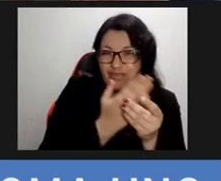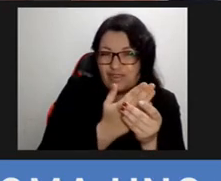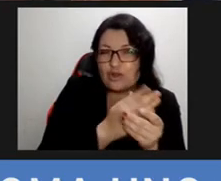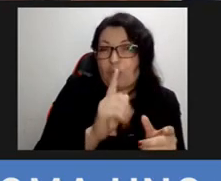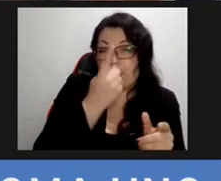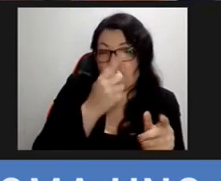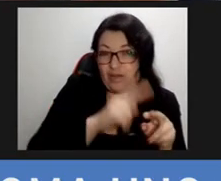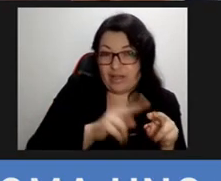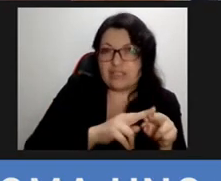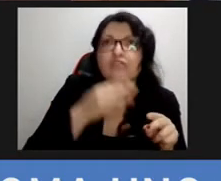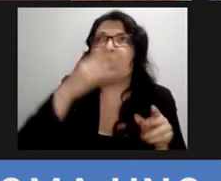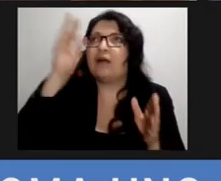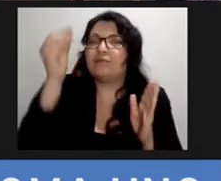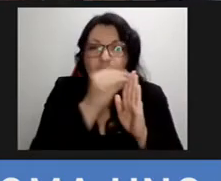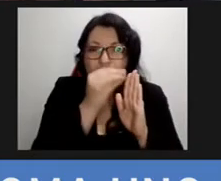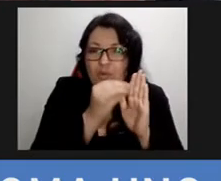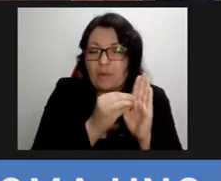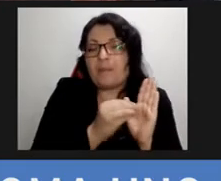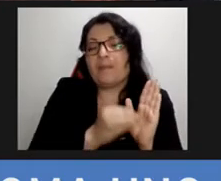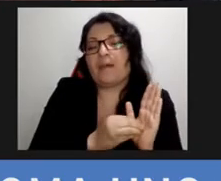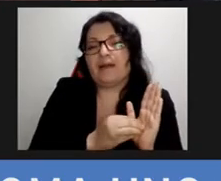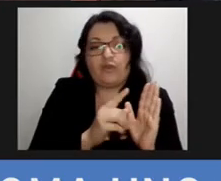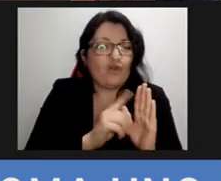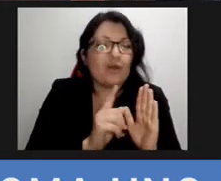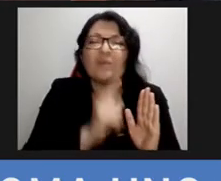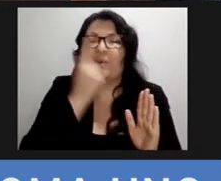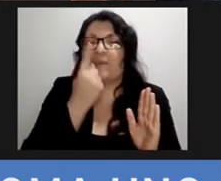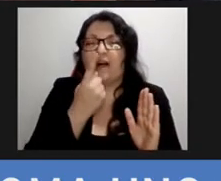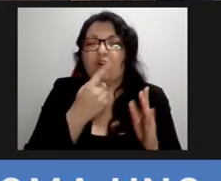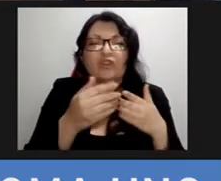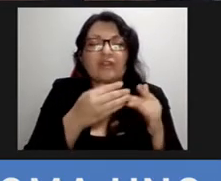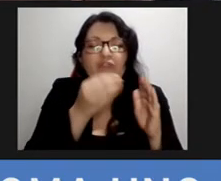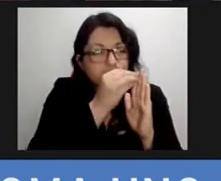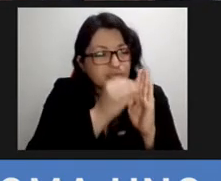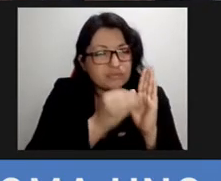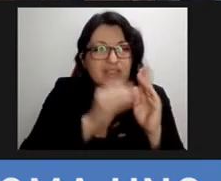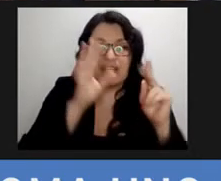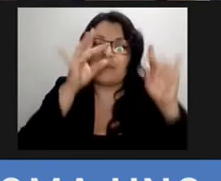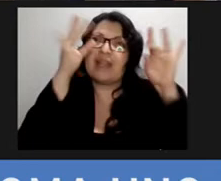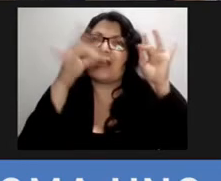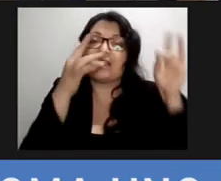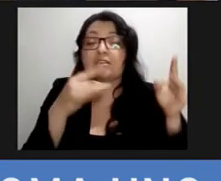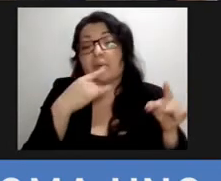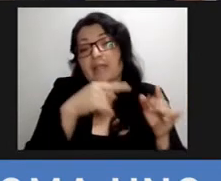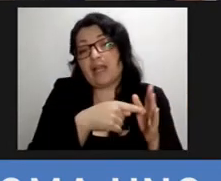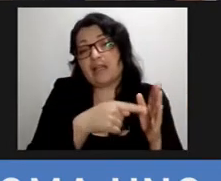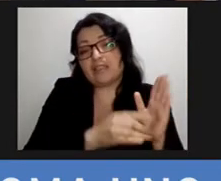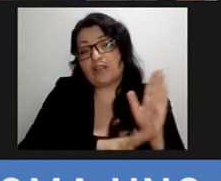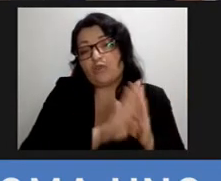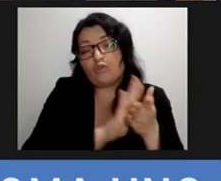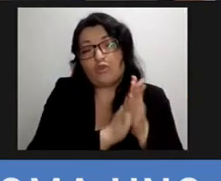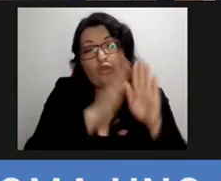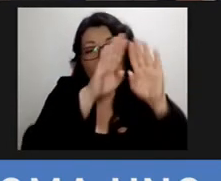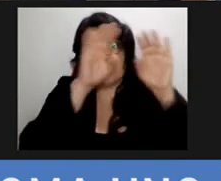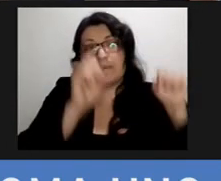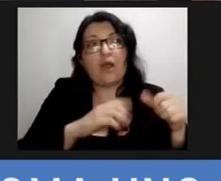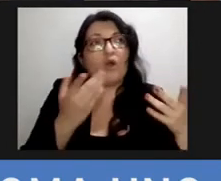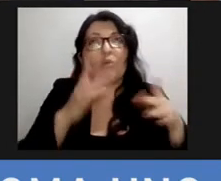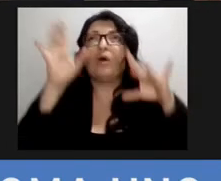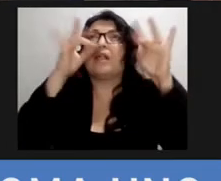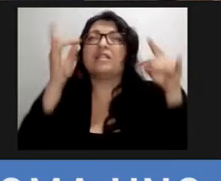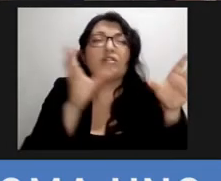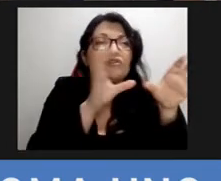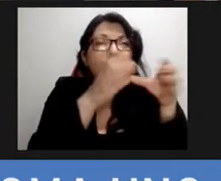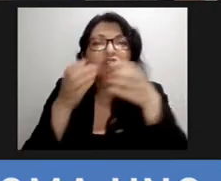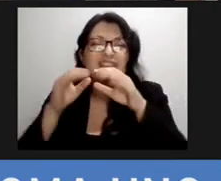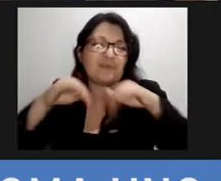fue de los primeros catálogos espectroscópicos de estrellas y donde en realidad se desarrolla todo el sistema de clasificación